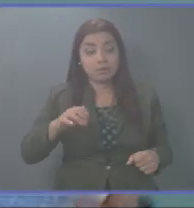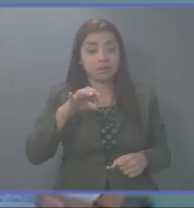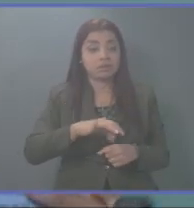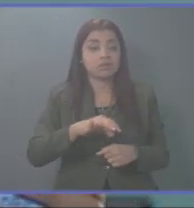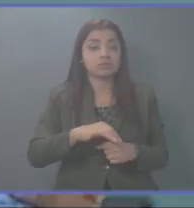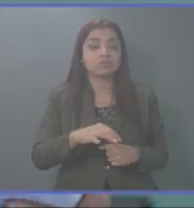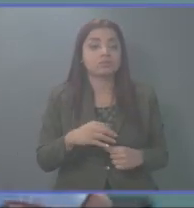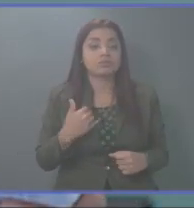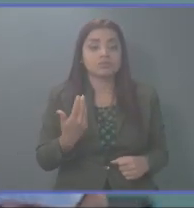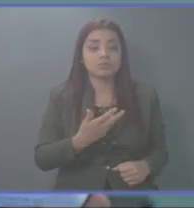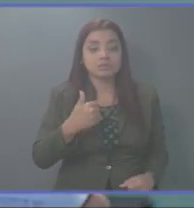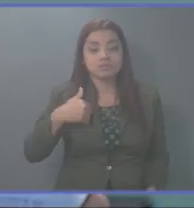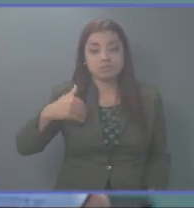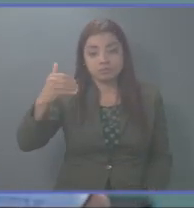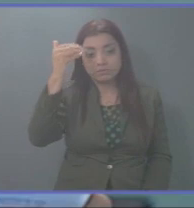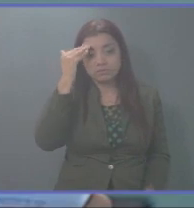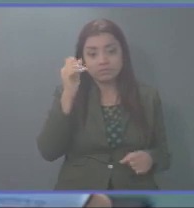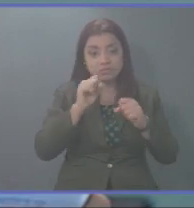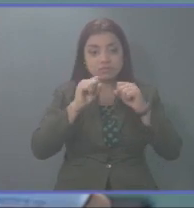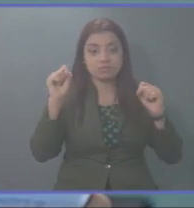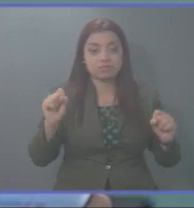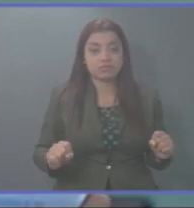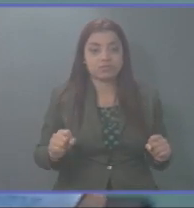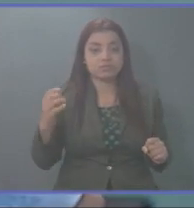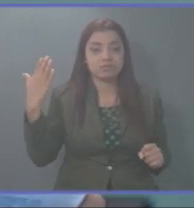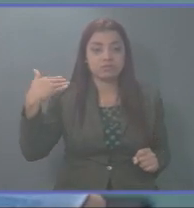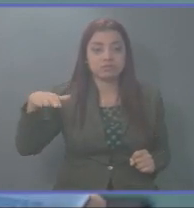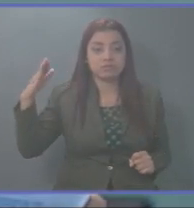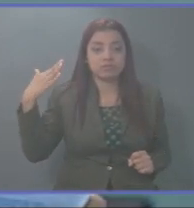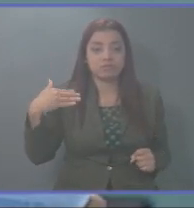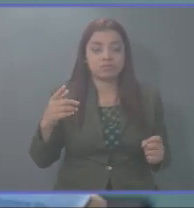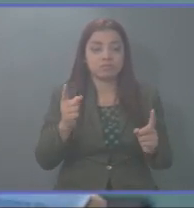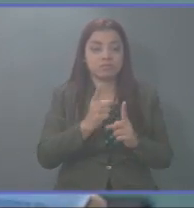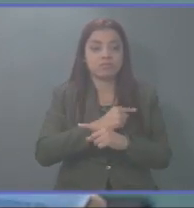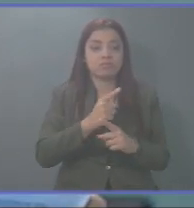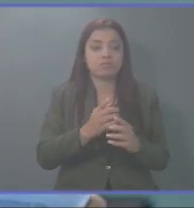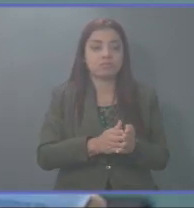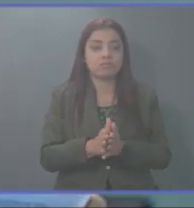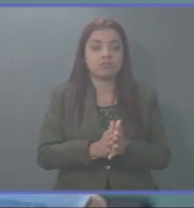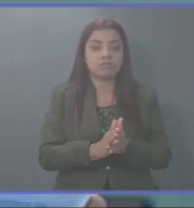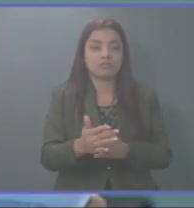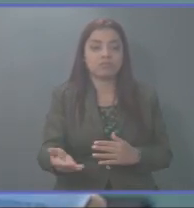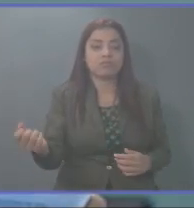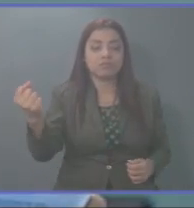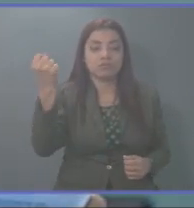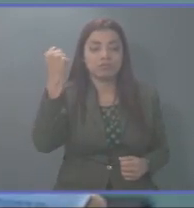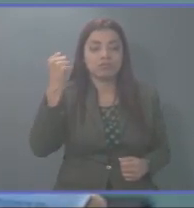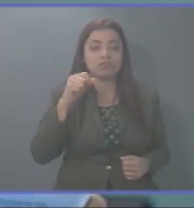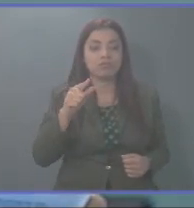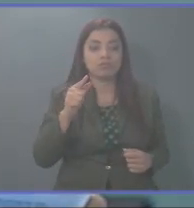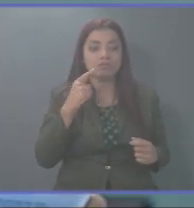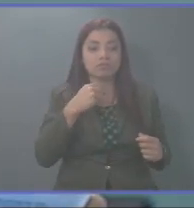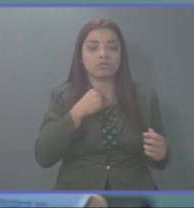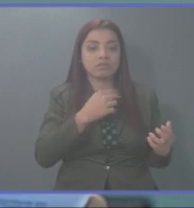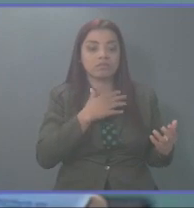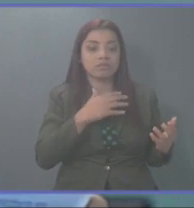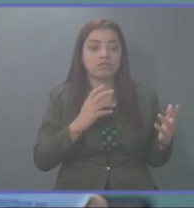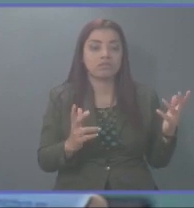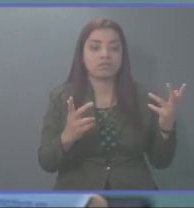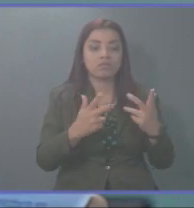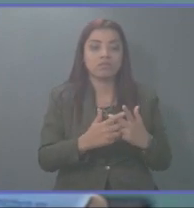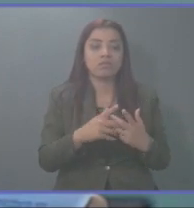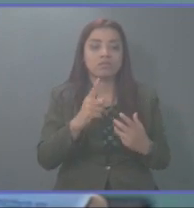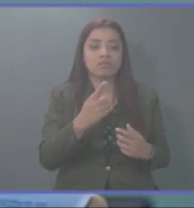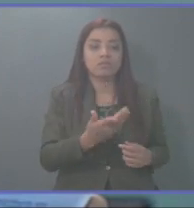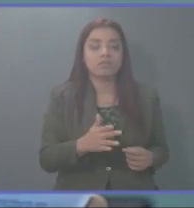Como ya todos sabemos, nuestro sistema ha venido experimentando cambios importantes, los cuales han sido graduales en razón de su complejidad material. Uno de